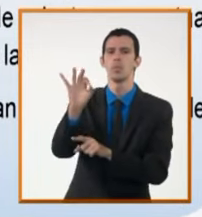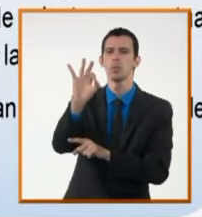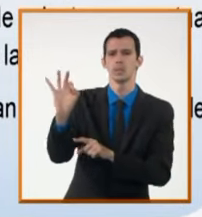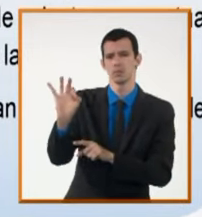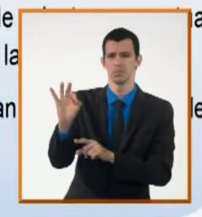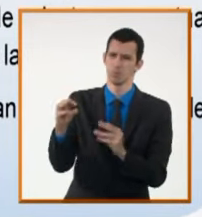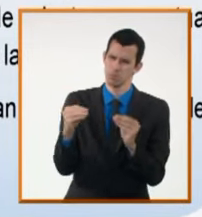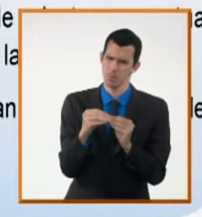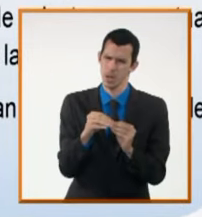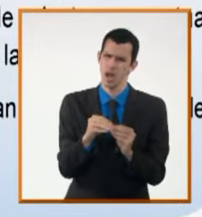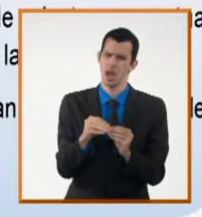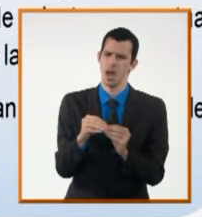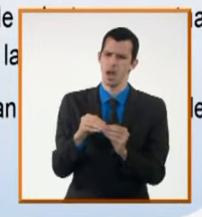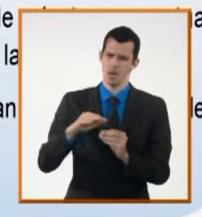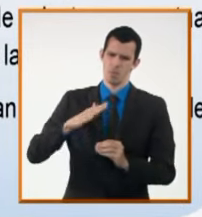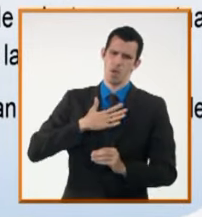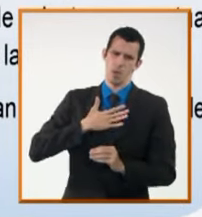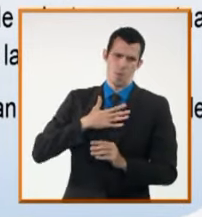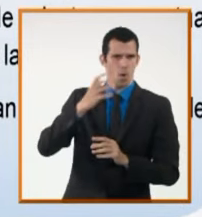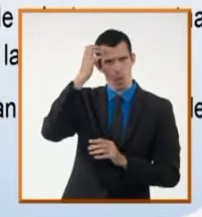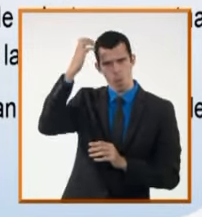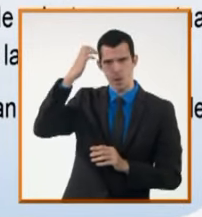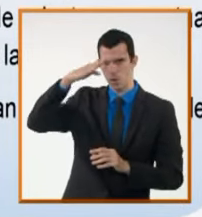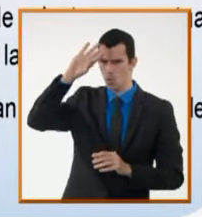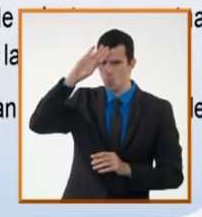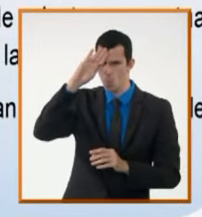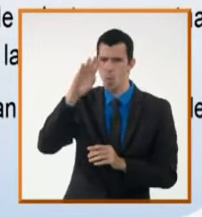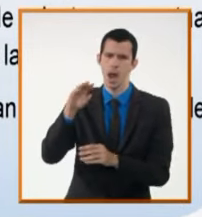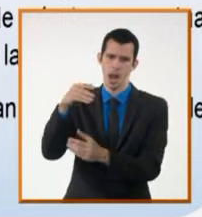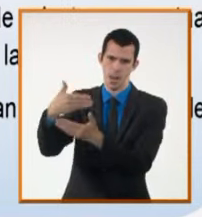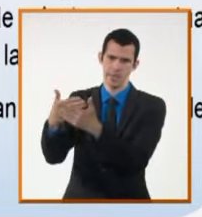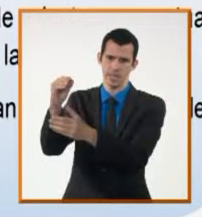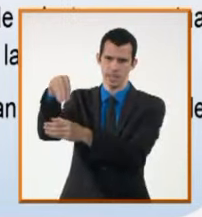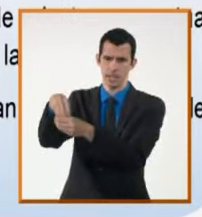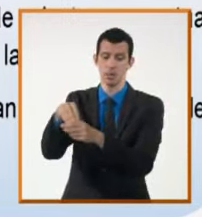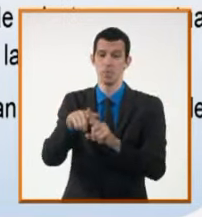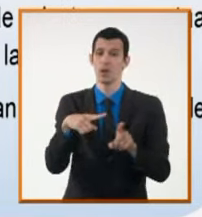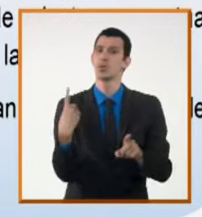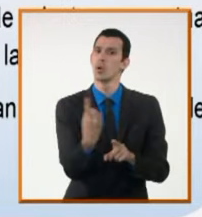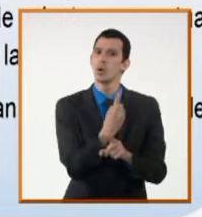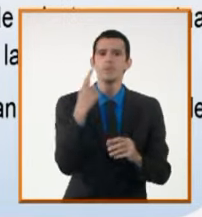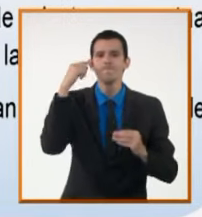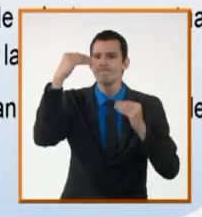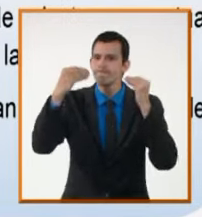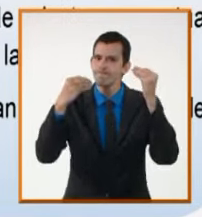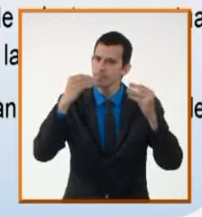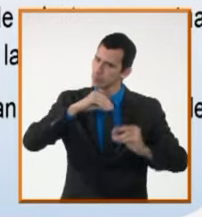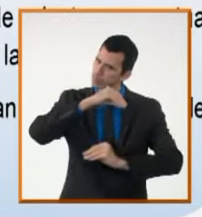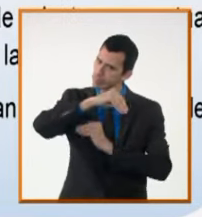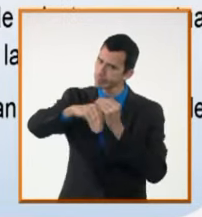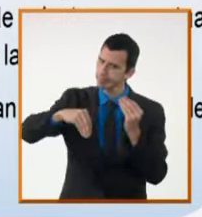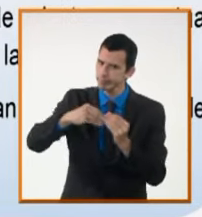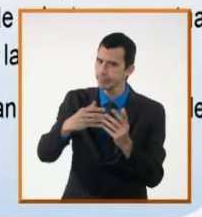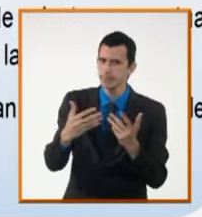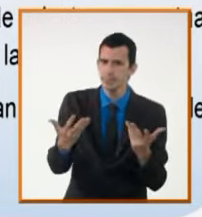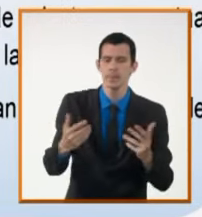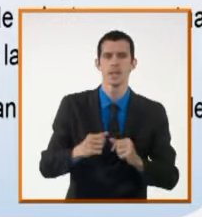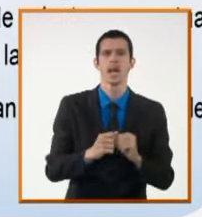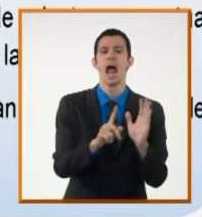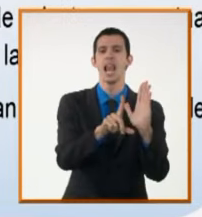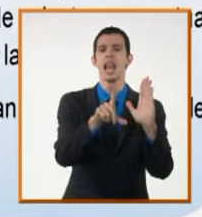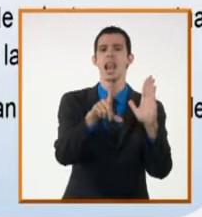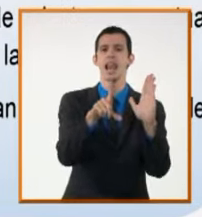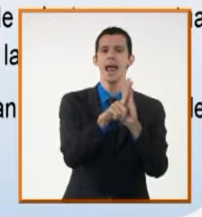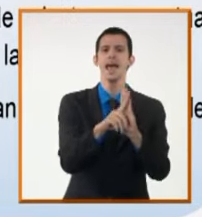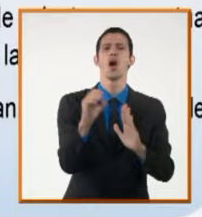un grupo de trabajo que está elaborando la ley de organización de la Administración Central del Estado, donde se valorará cómo